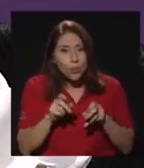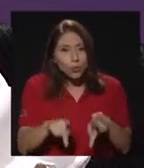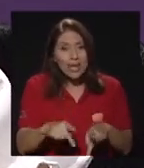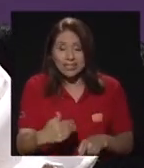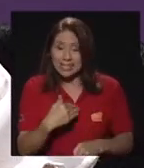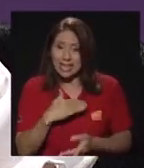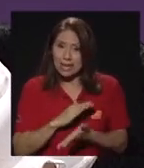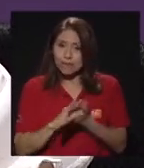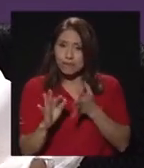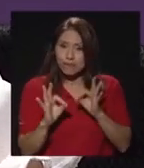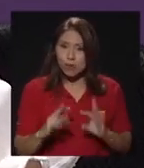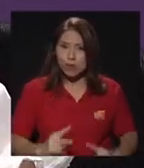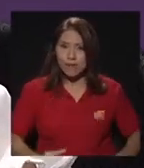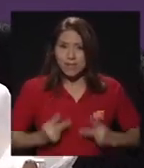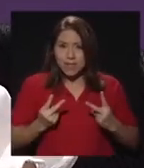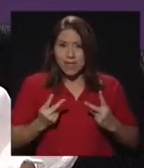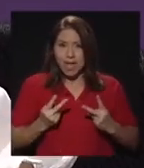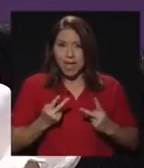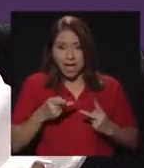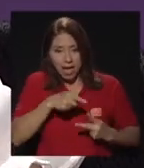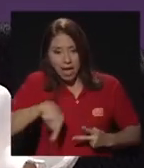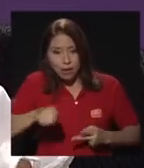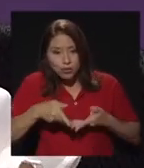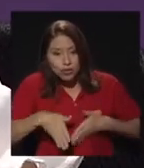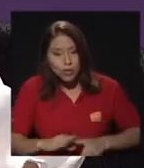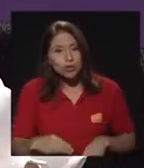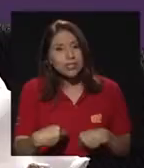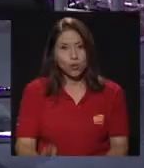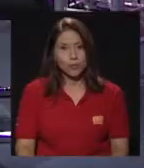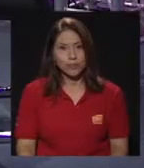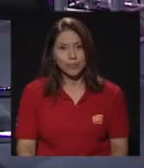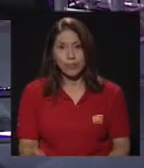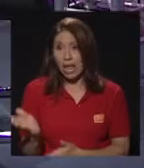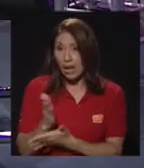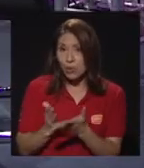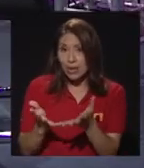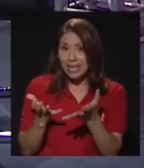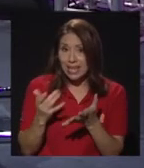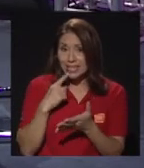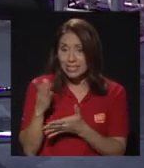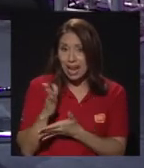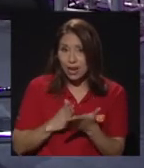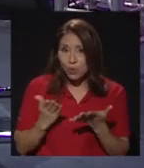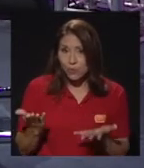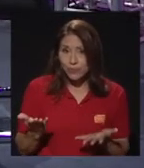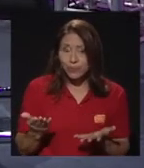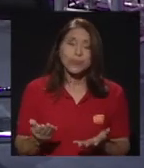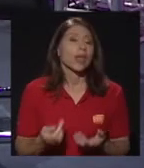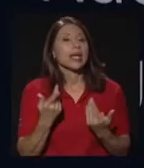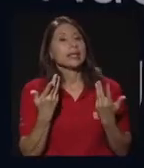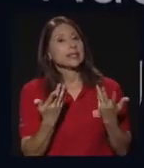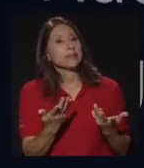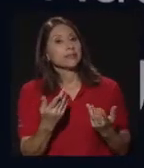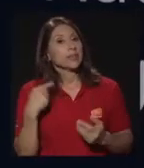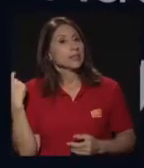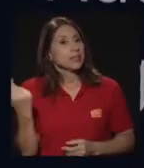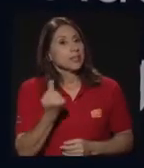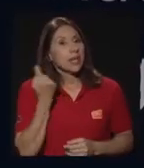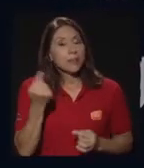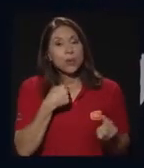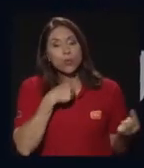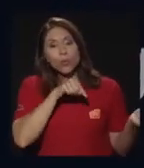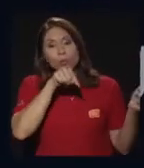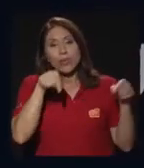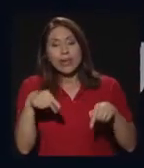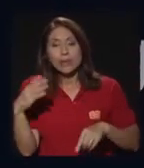digna, darle a nuestros hijos un techo digno y un salario digno. Sí, bueno, uno siempre viene buscando